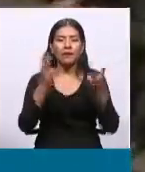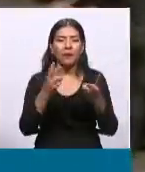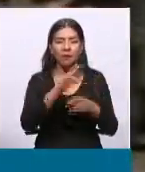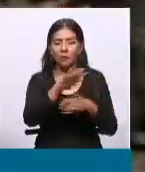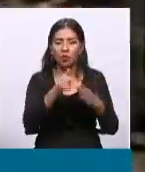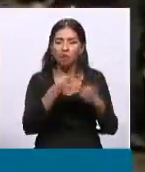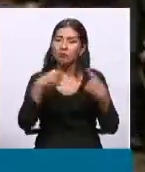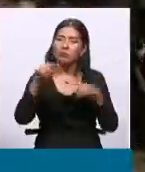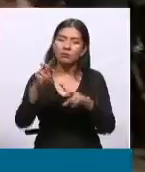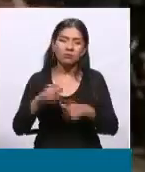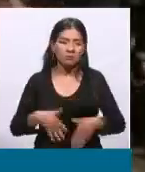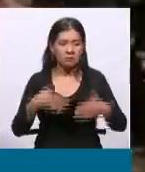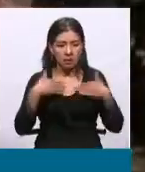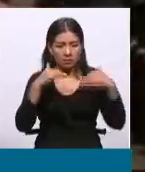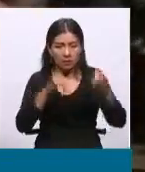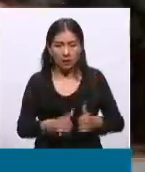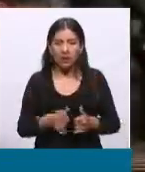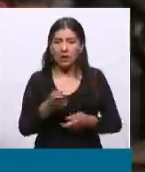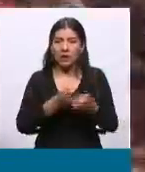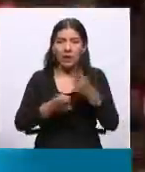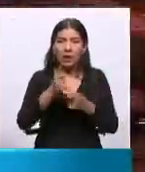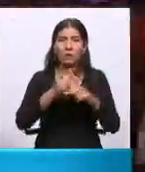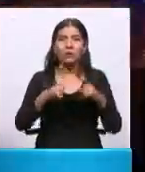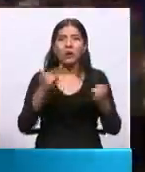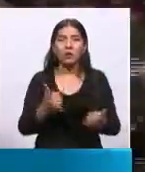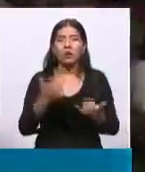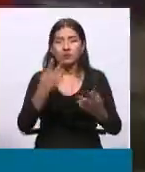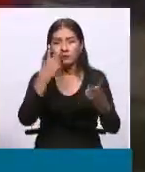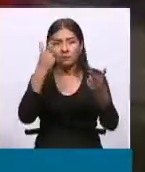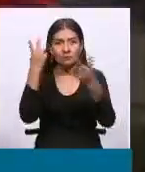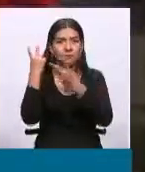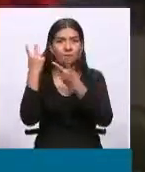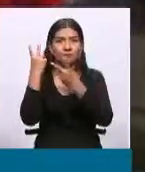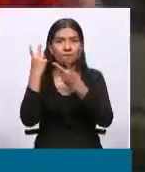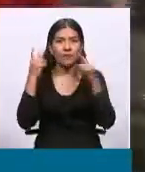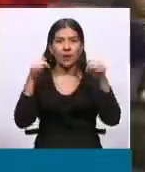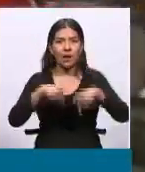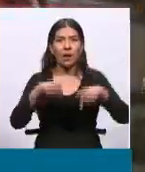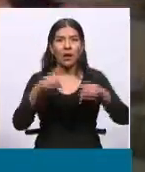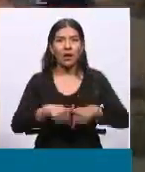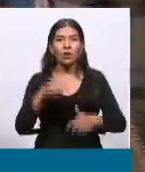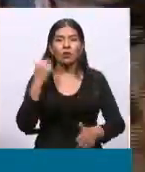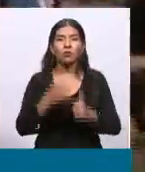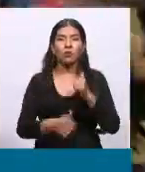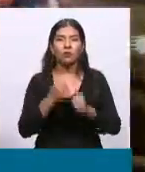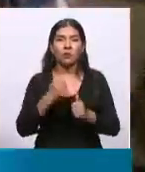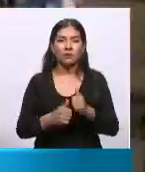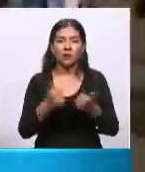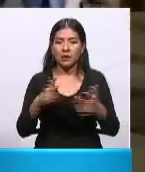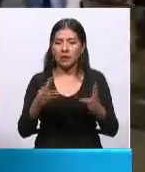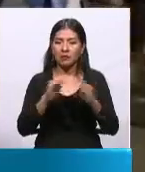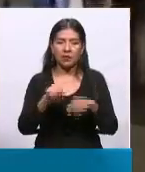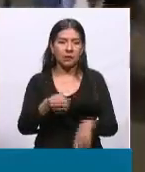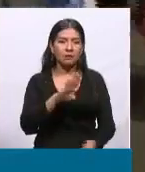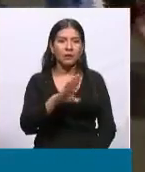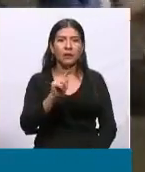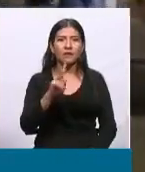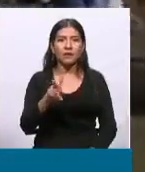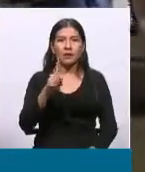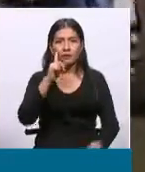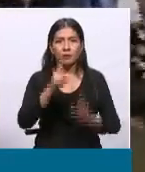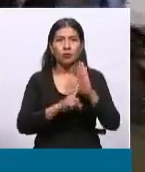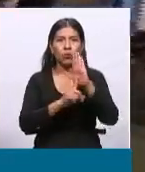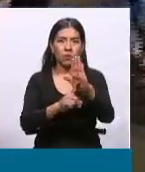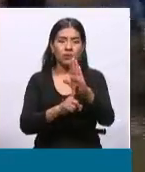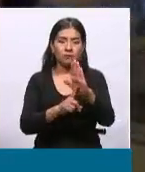poner su negocito, a vivir allá en el Plan 3000. Estas son imágenes en este momento exclusivas de Bolivia TV,